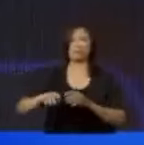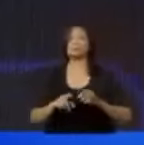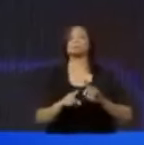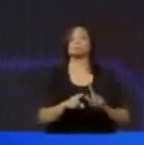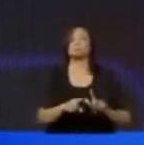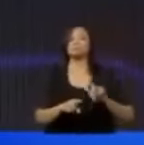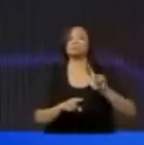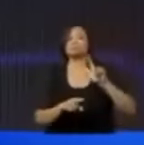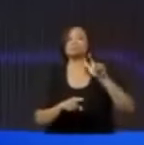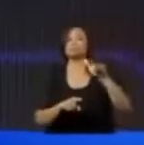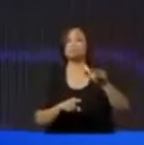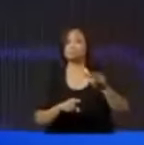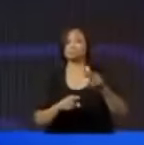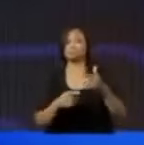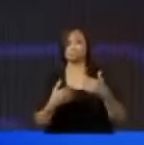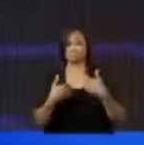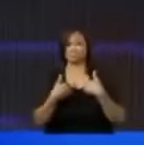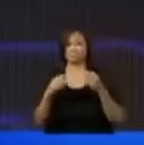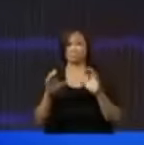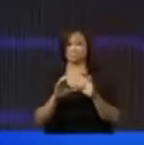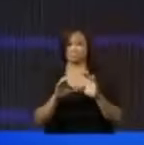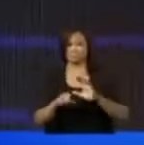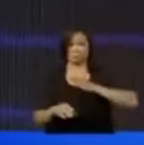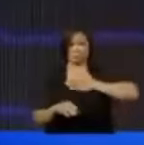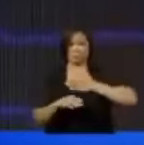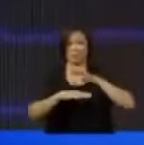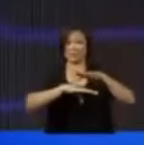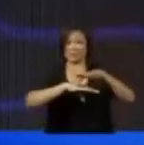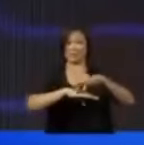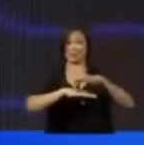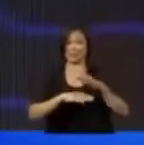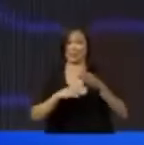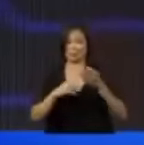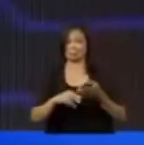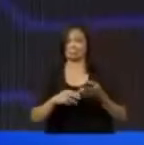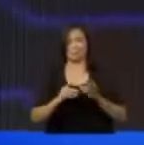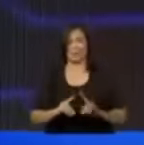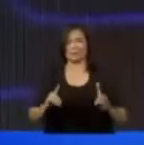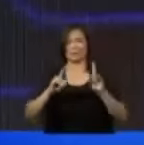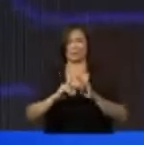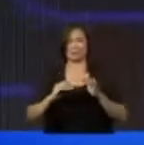Luego, el tener un título de propiedad eleva su